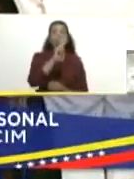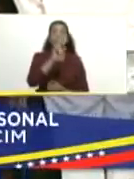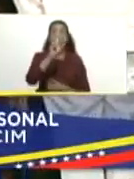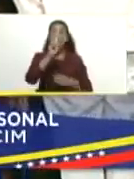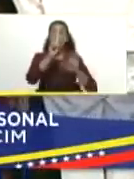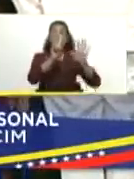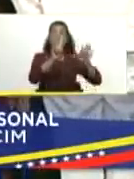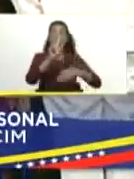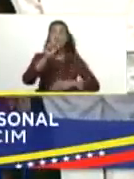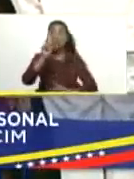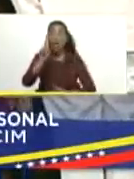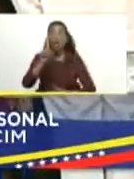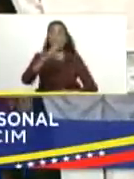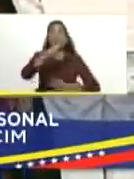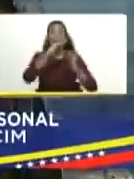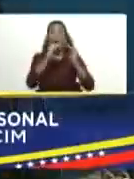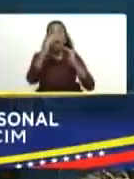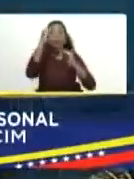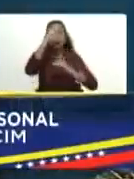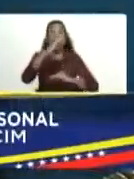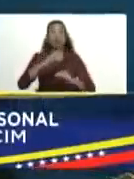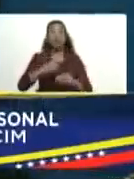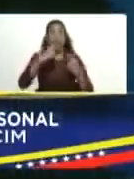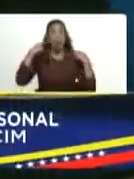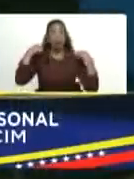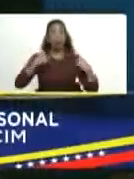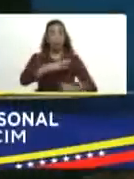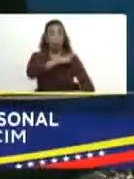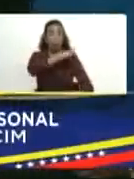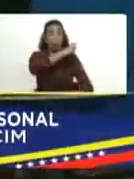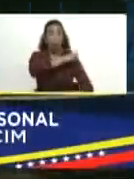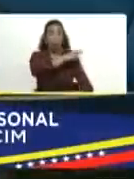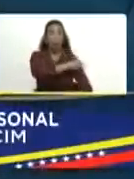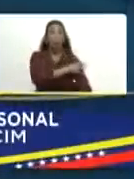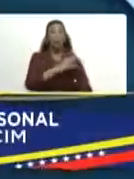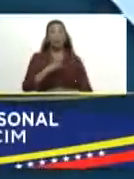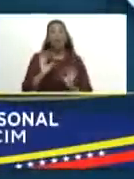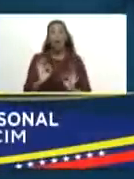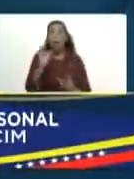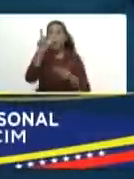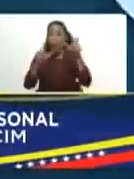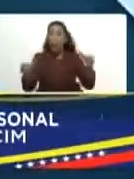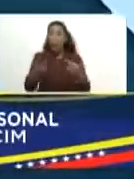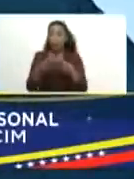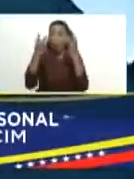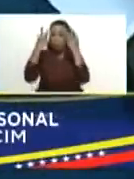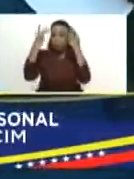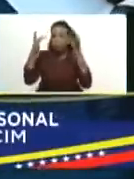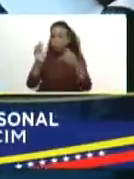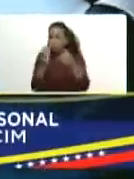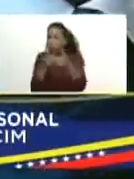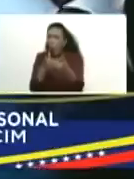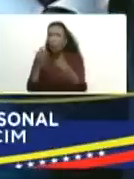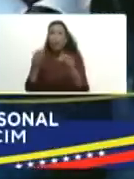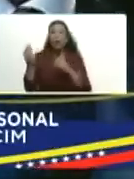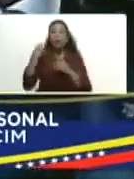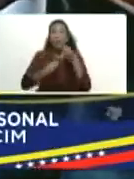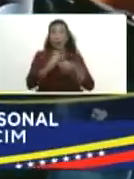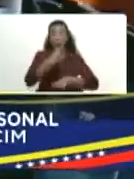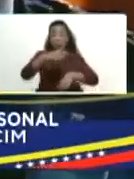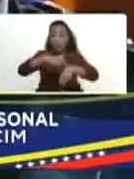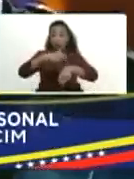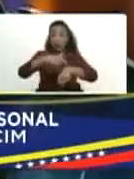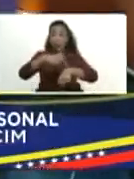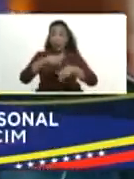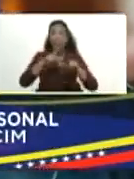271 ascensos militares de la Guardia de Honor y de la Dirección General de Contrainteligencia Militar se realizan a esta hora